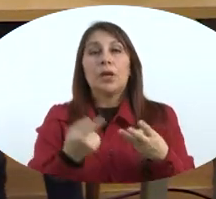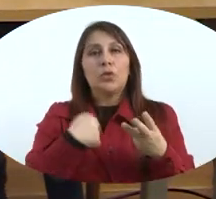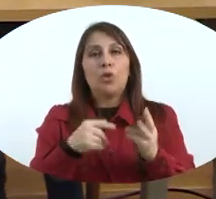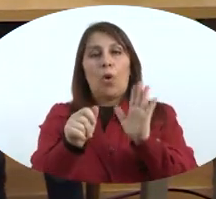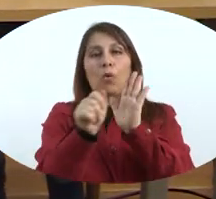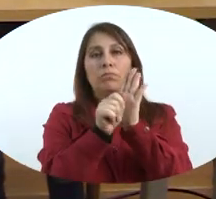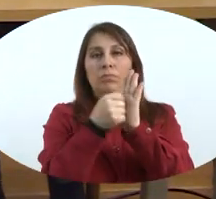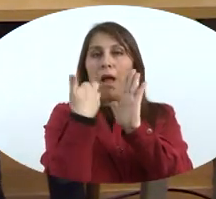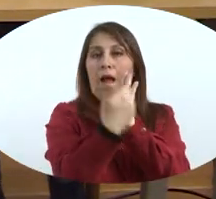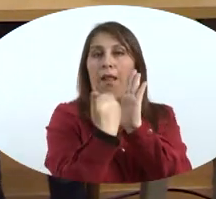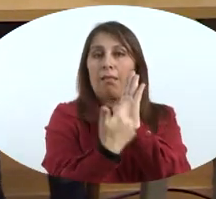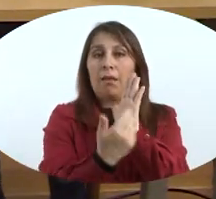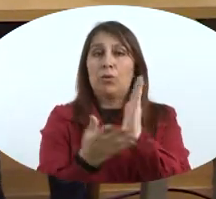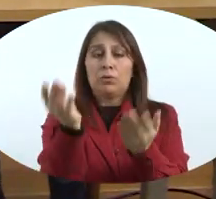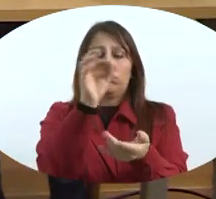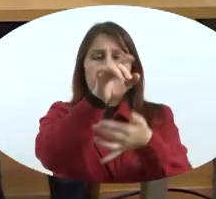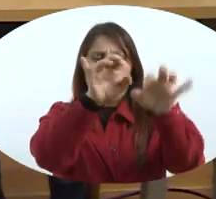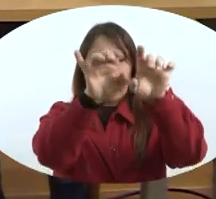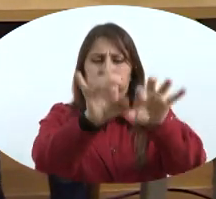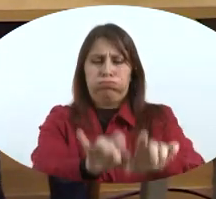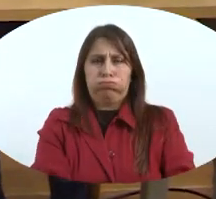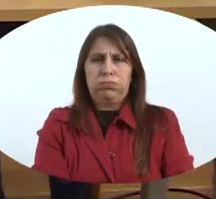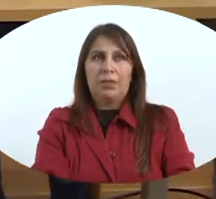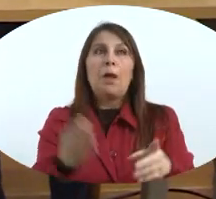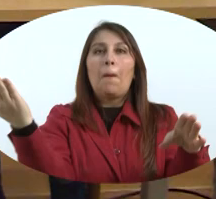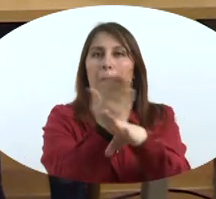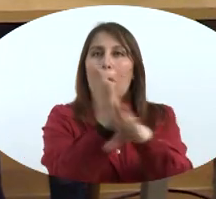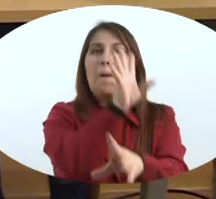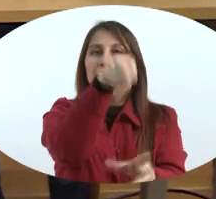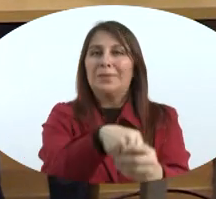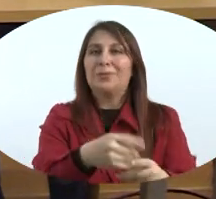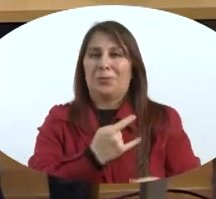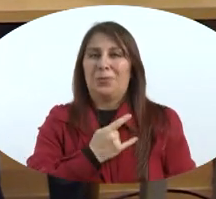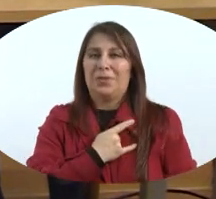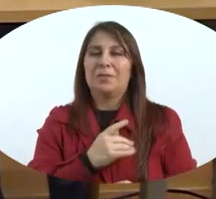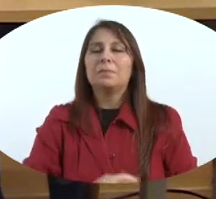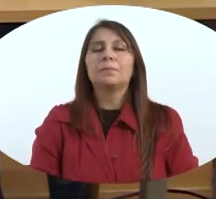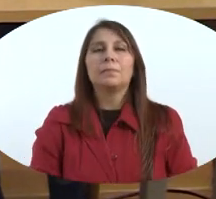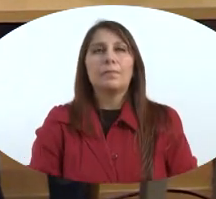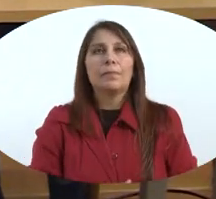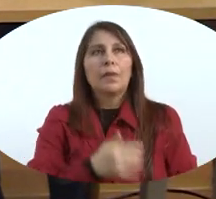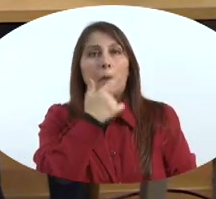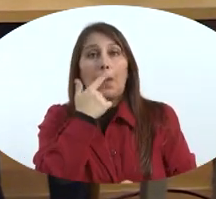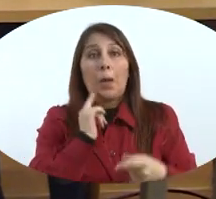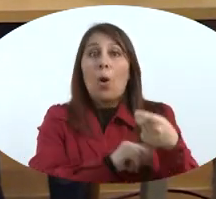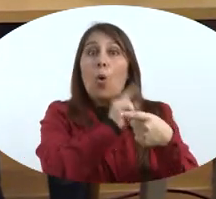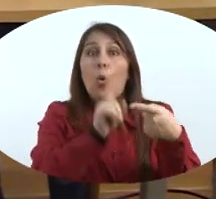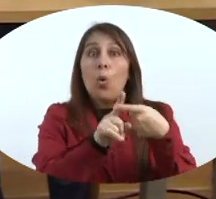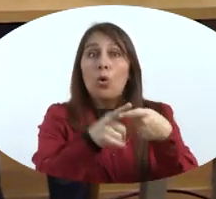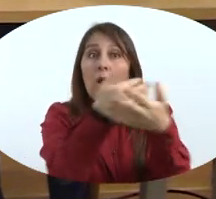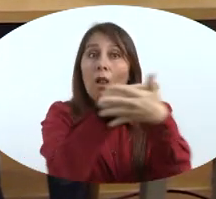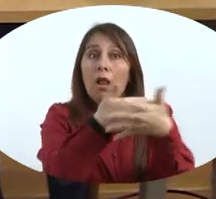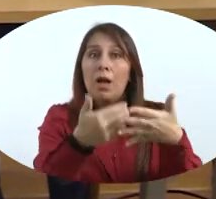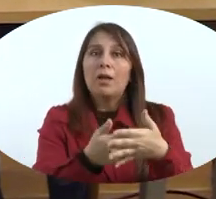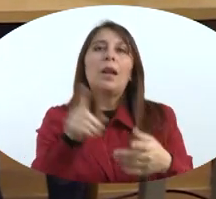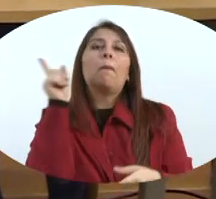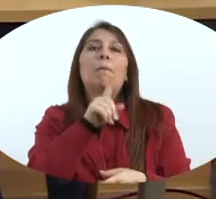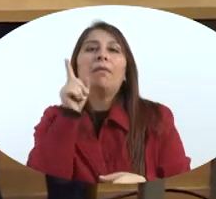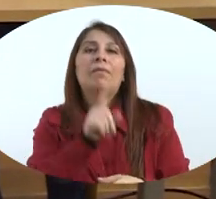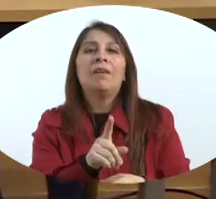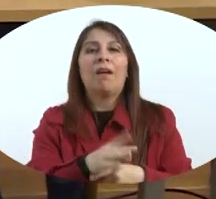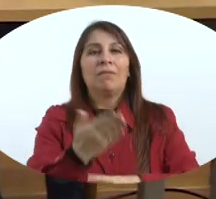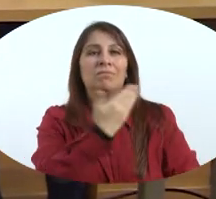dos artículos sobre varias problemáticas de la universidad uno sobre digamos esa mentira de enrique peñalosa